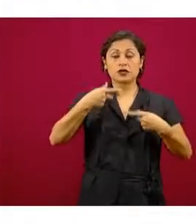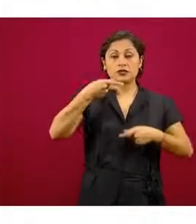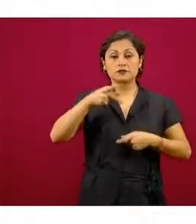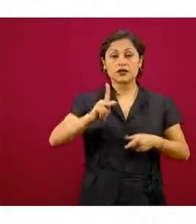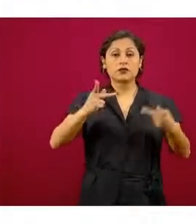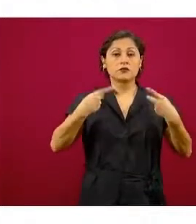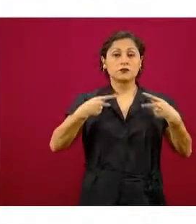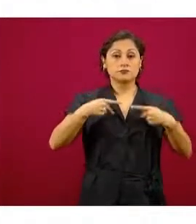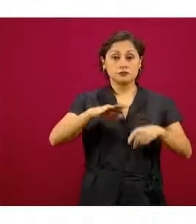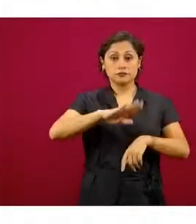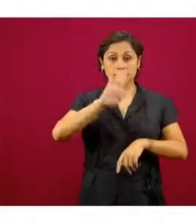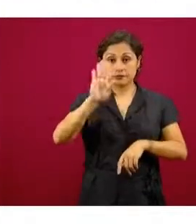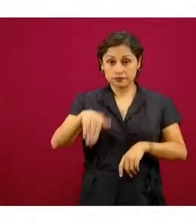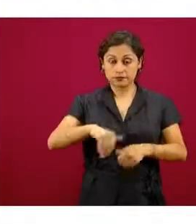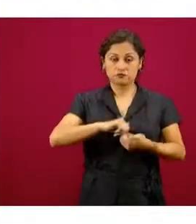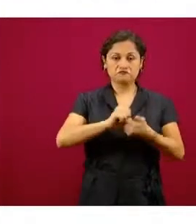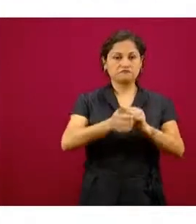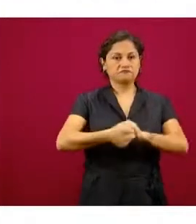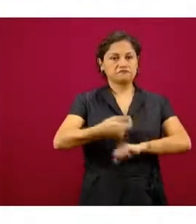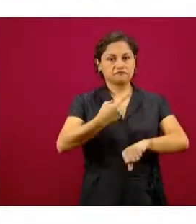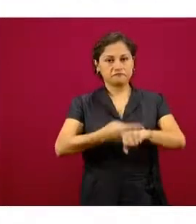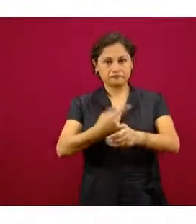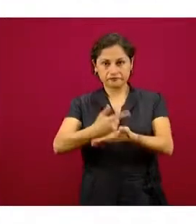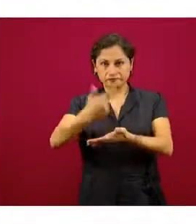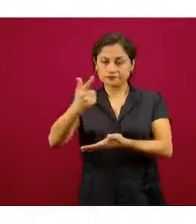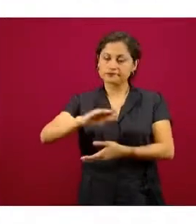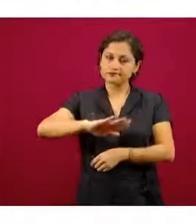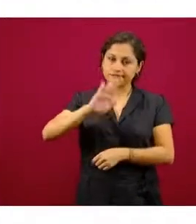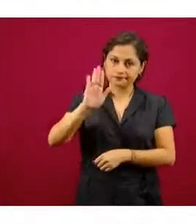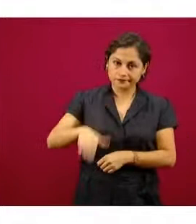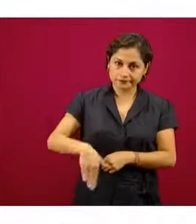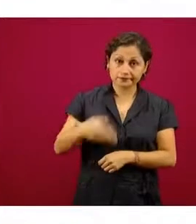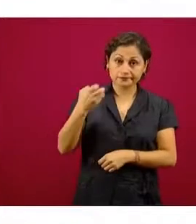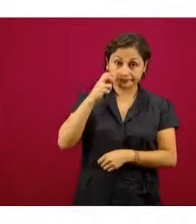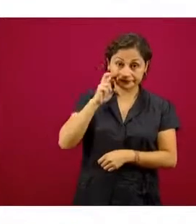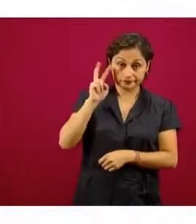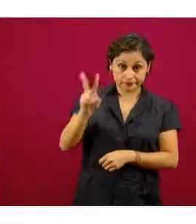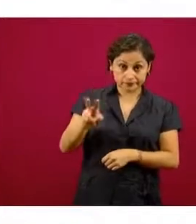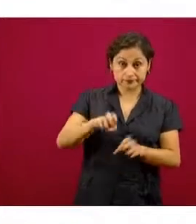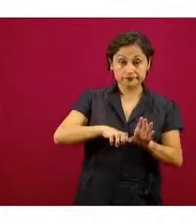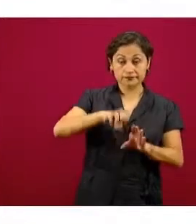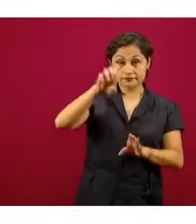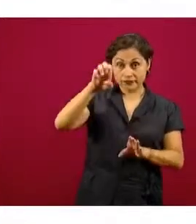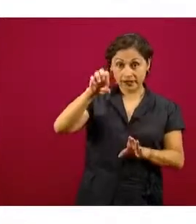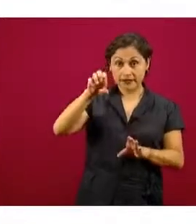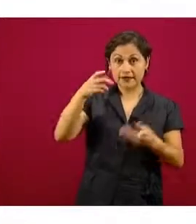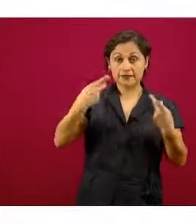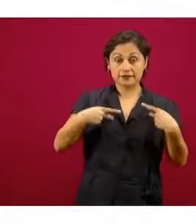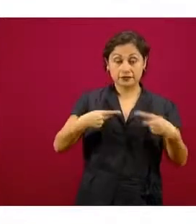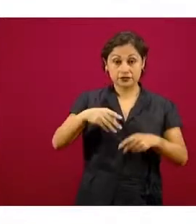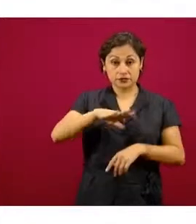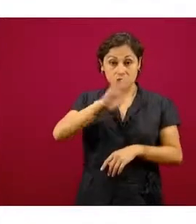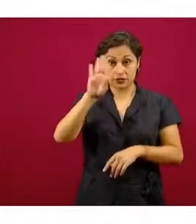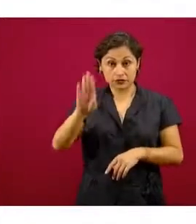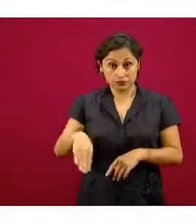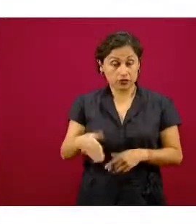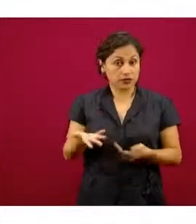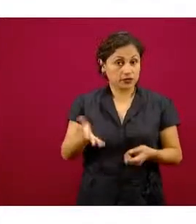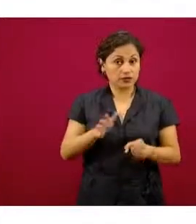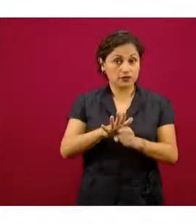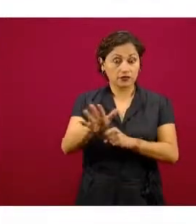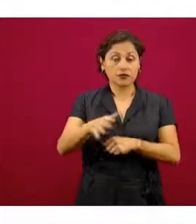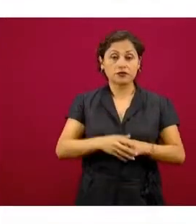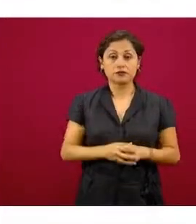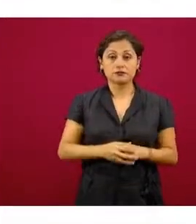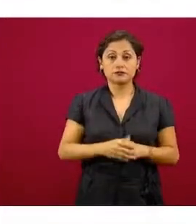de la enfermedad y vemos cómo las edades de estas personas que lamentablemente han fallecido ahora